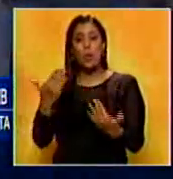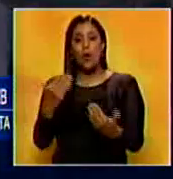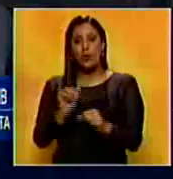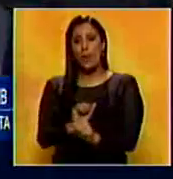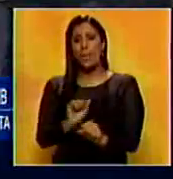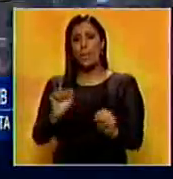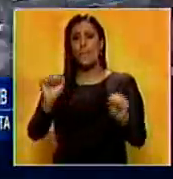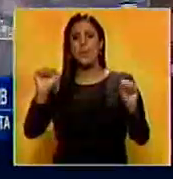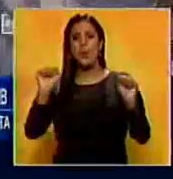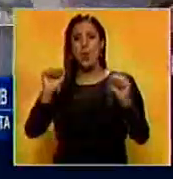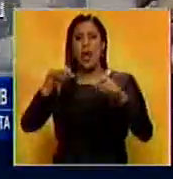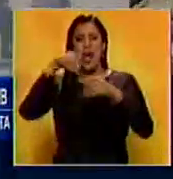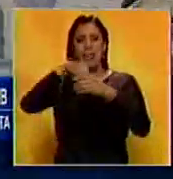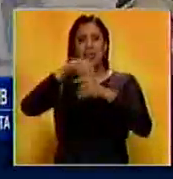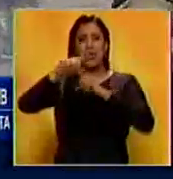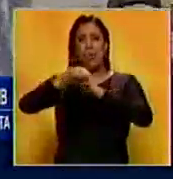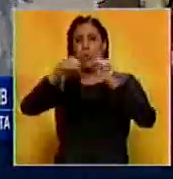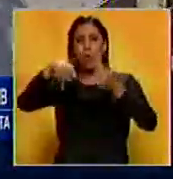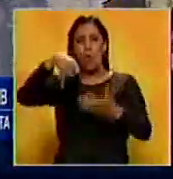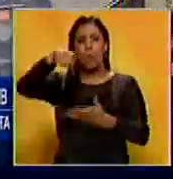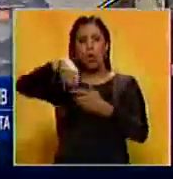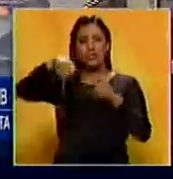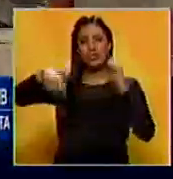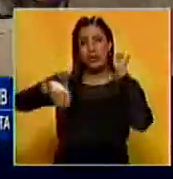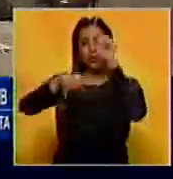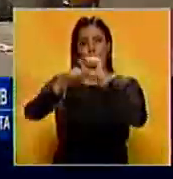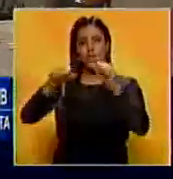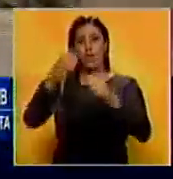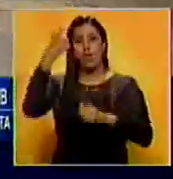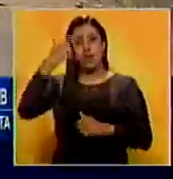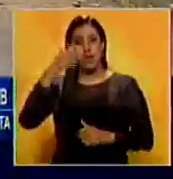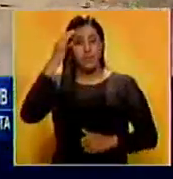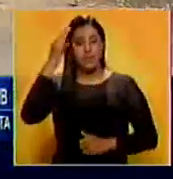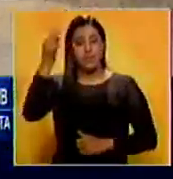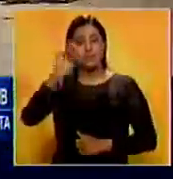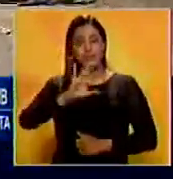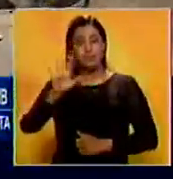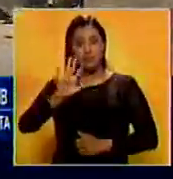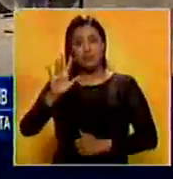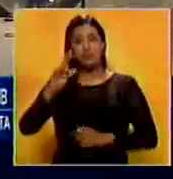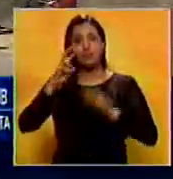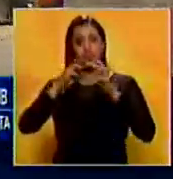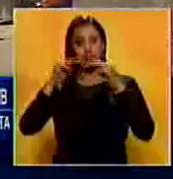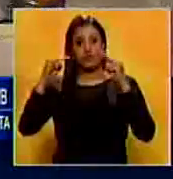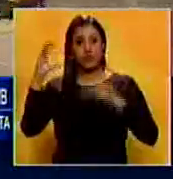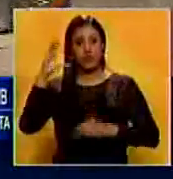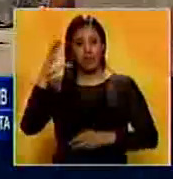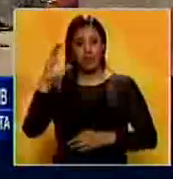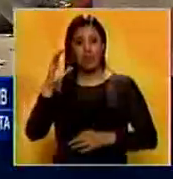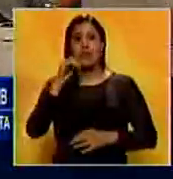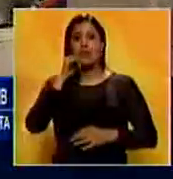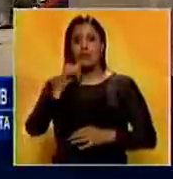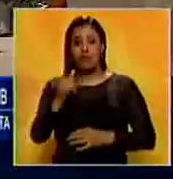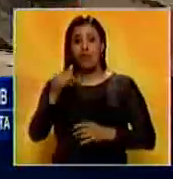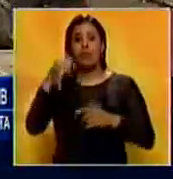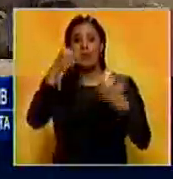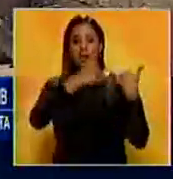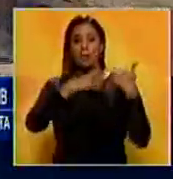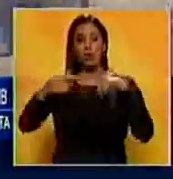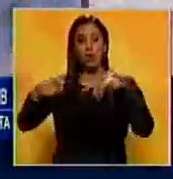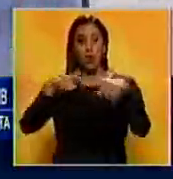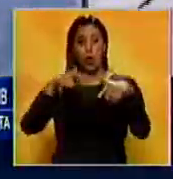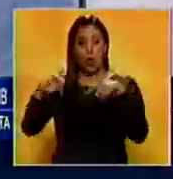detonó una bolsa con explosivos durante una protesta el fiscal 55 del área metropolitana de Caracas farik Mora será quien